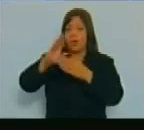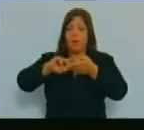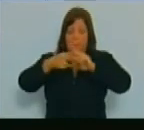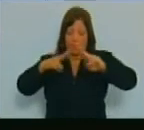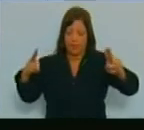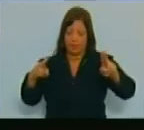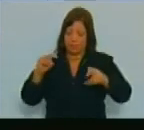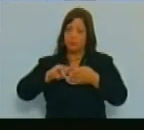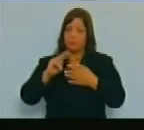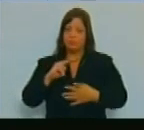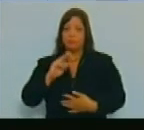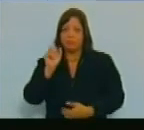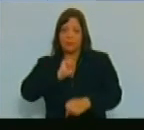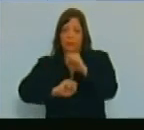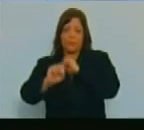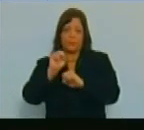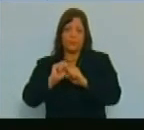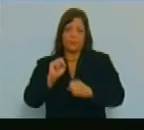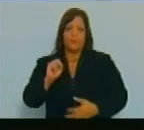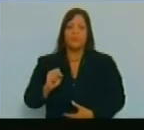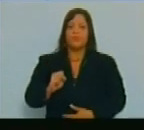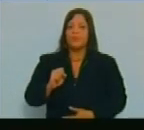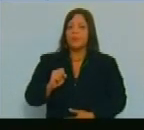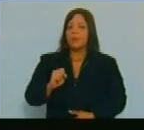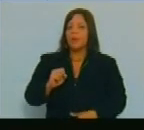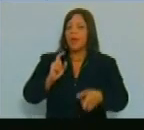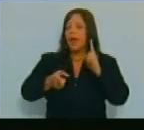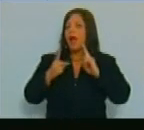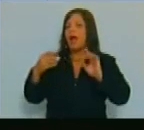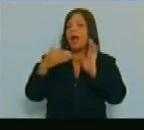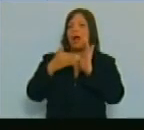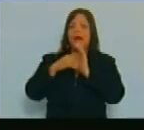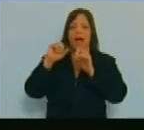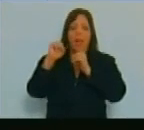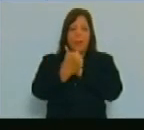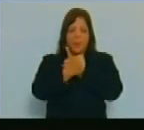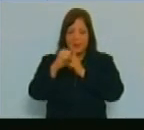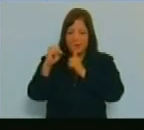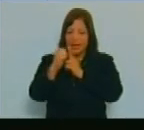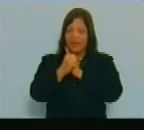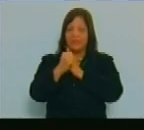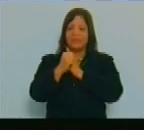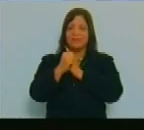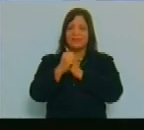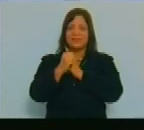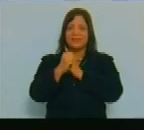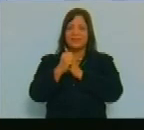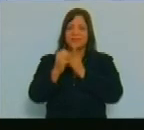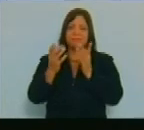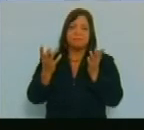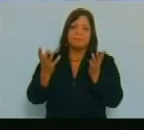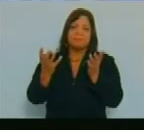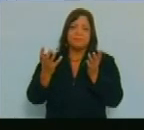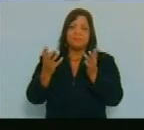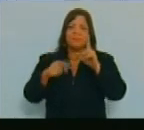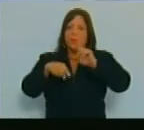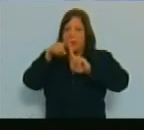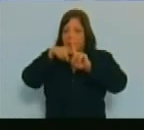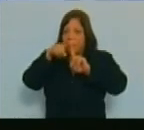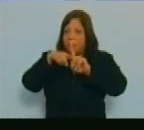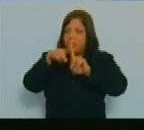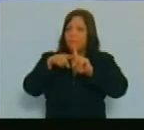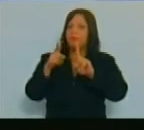social tenemos amenazas ambientales con fenómenos hidrometeorológicos